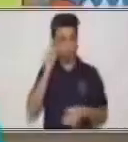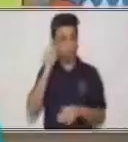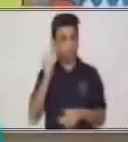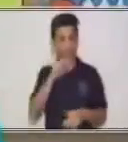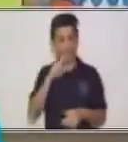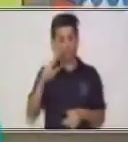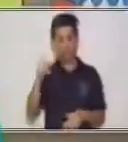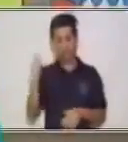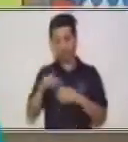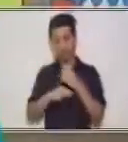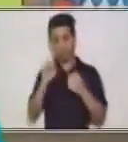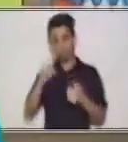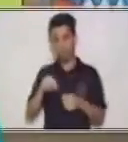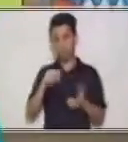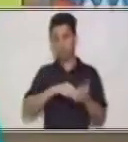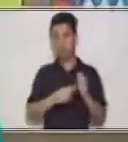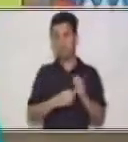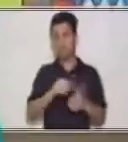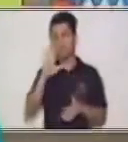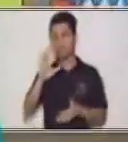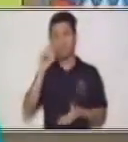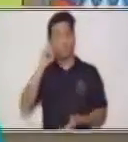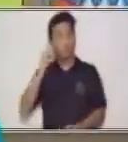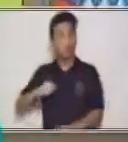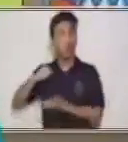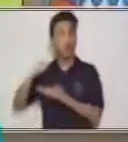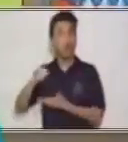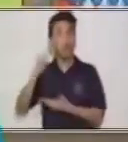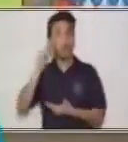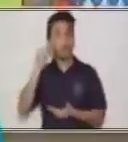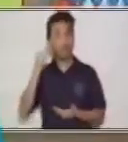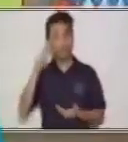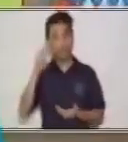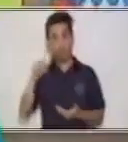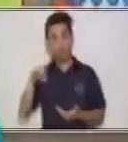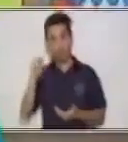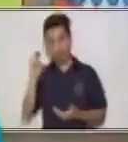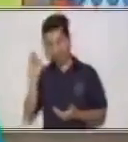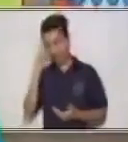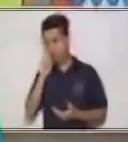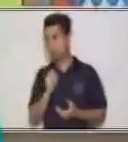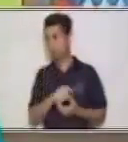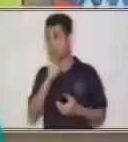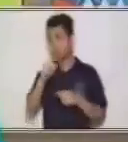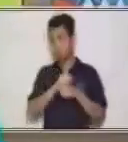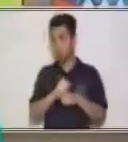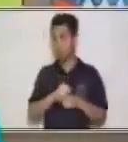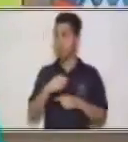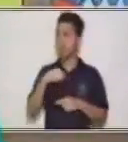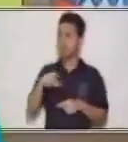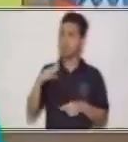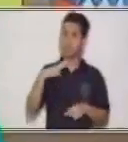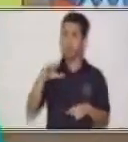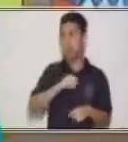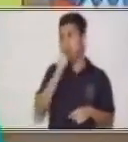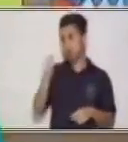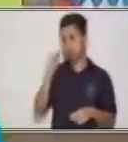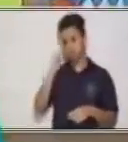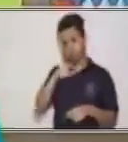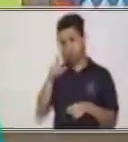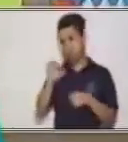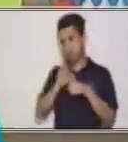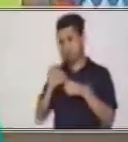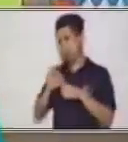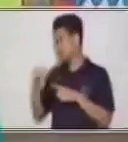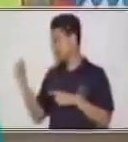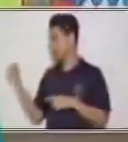galones. Espero que hayas practicado en hacer este ejercicio, pero te traigo otro que también te puede servir y que es